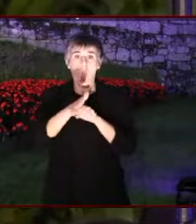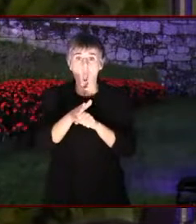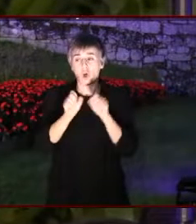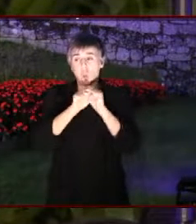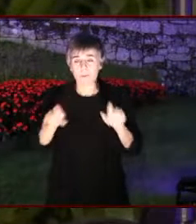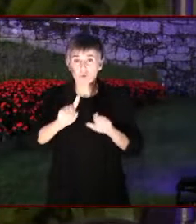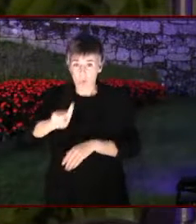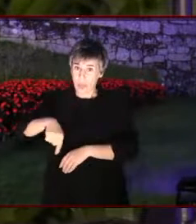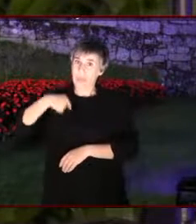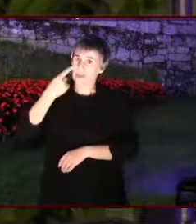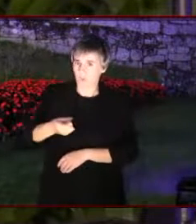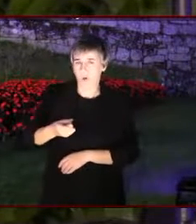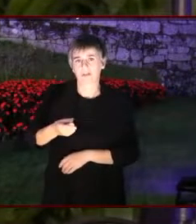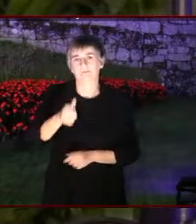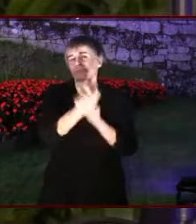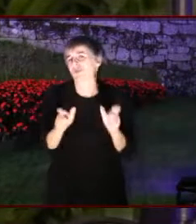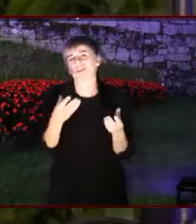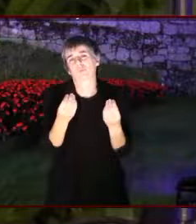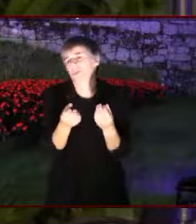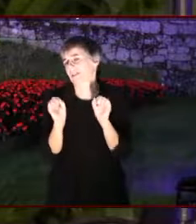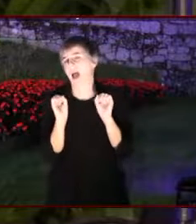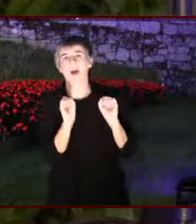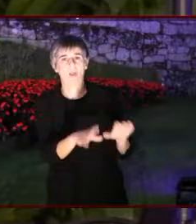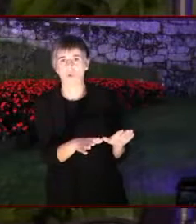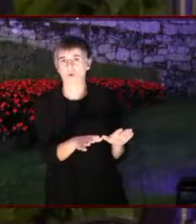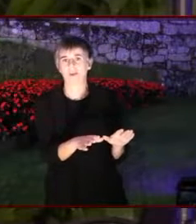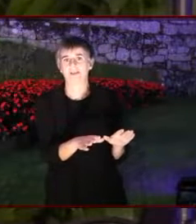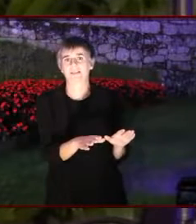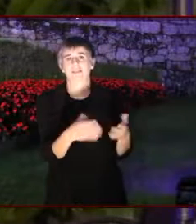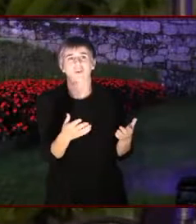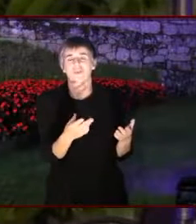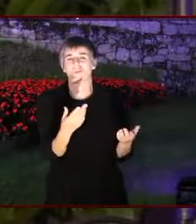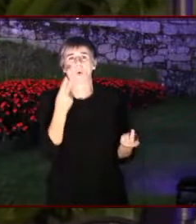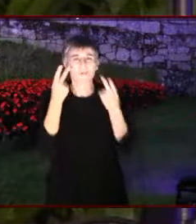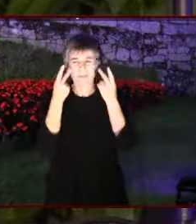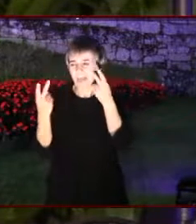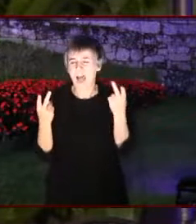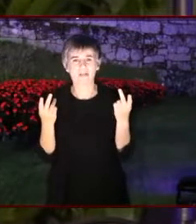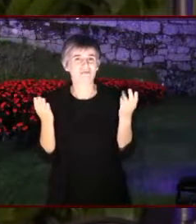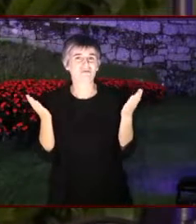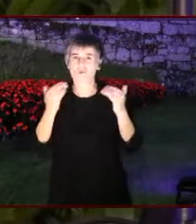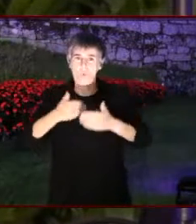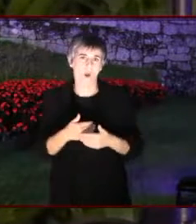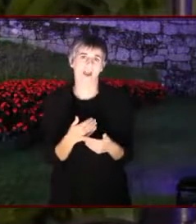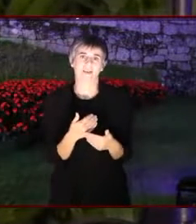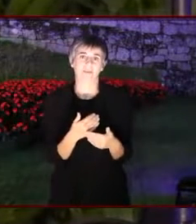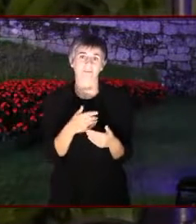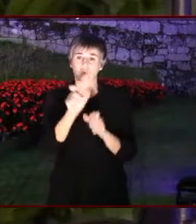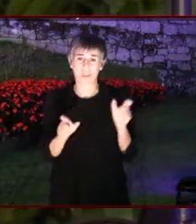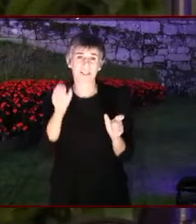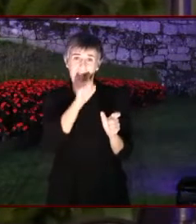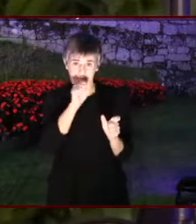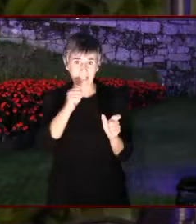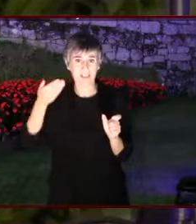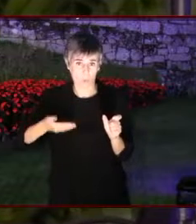visibilizada como é o caso pois das cantantes ou de algúns músicos e músicas de trascendencia, sino toda esa